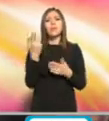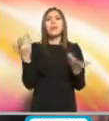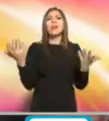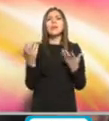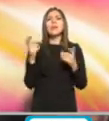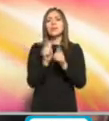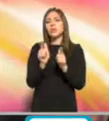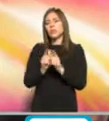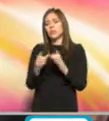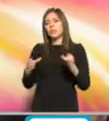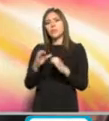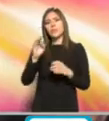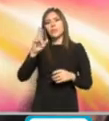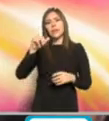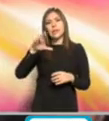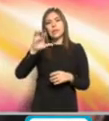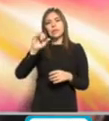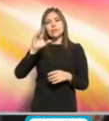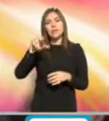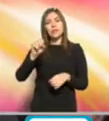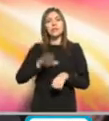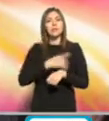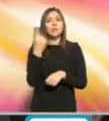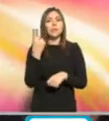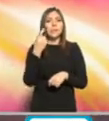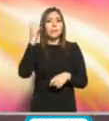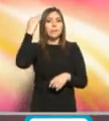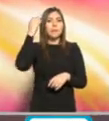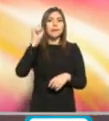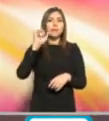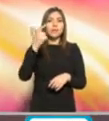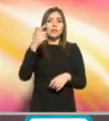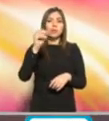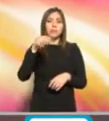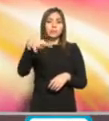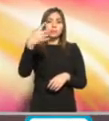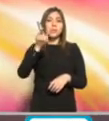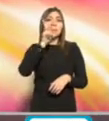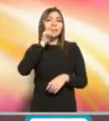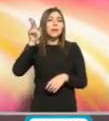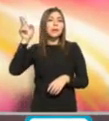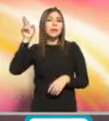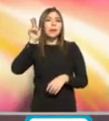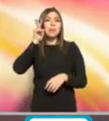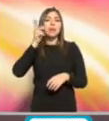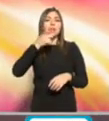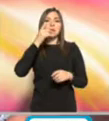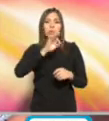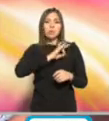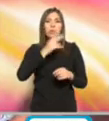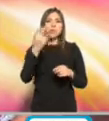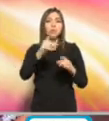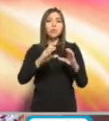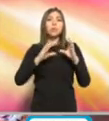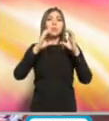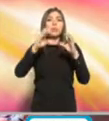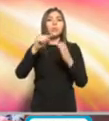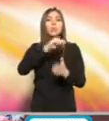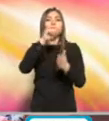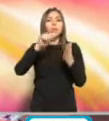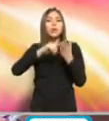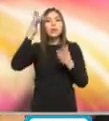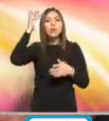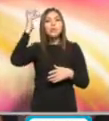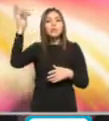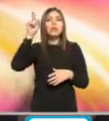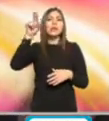franciscanos? Porque ellos en el siglo XIV, un papa les concede que cuiden los lugares santos en Jerusalén, que cuidan la